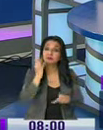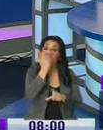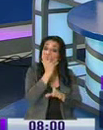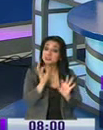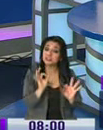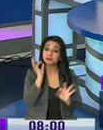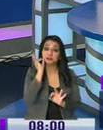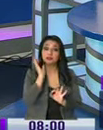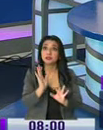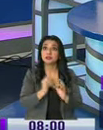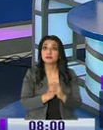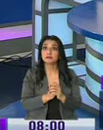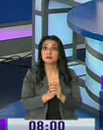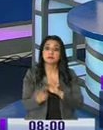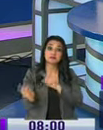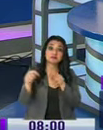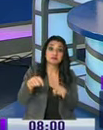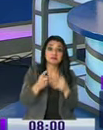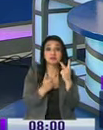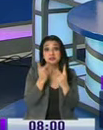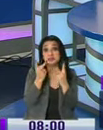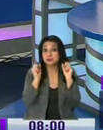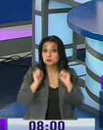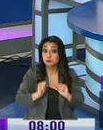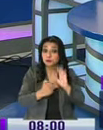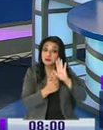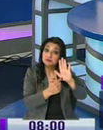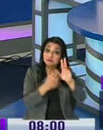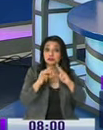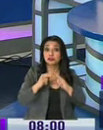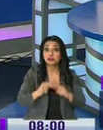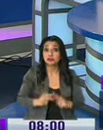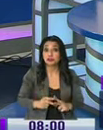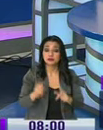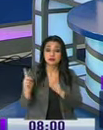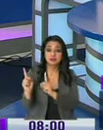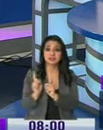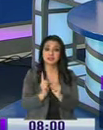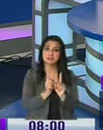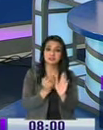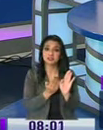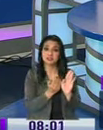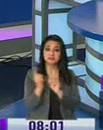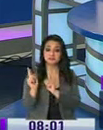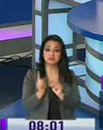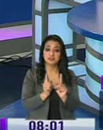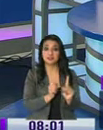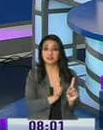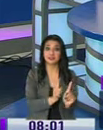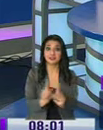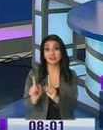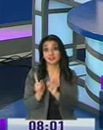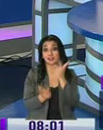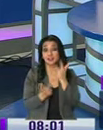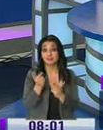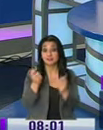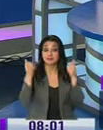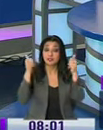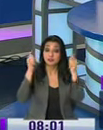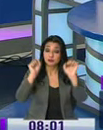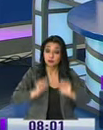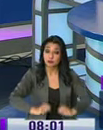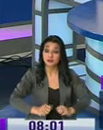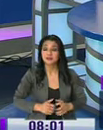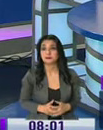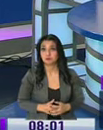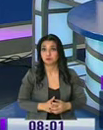Sería bueno tenerles por acá, Celita, para saber, conocer. Un desfile, mirarlas. Aquí un desfile, claro, de las posibles de las candidatas, porque ya son candidatas.